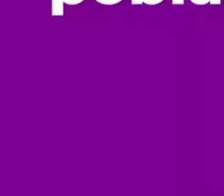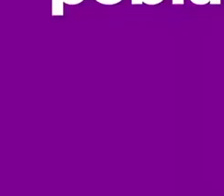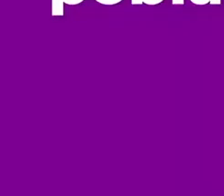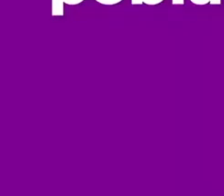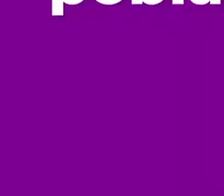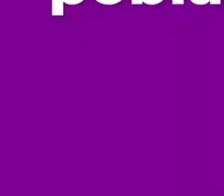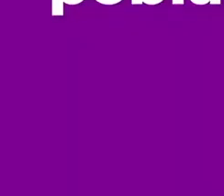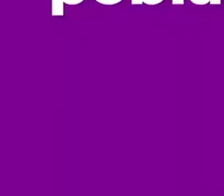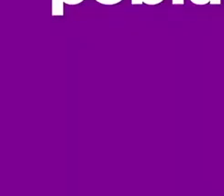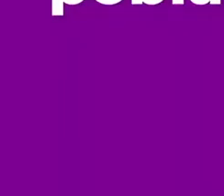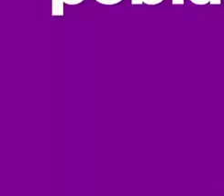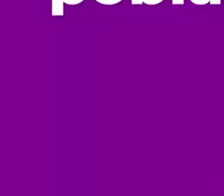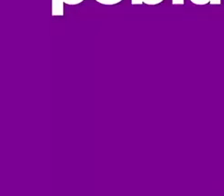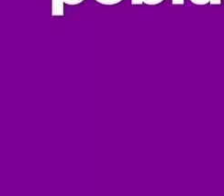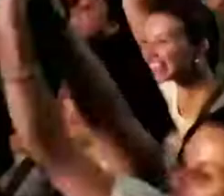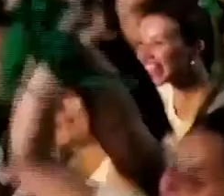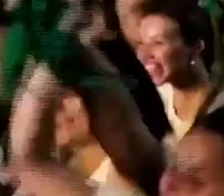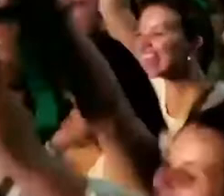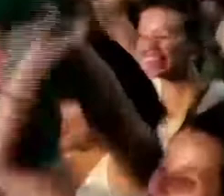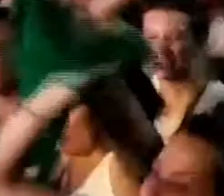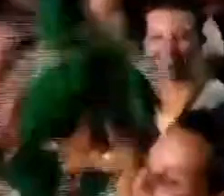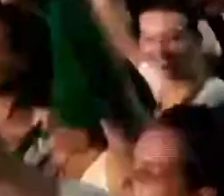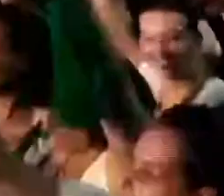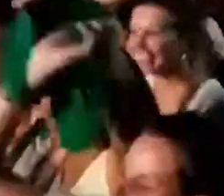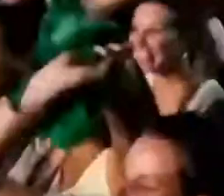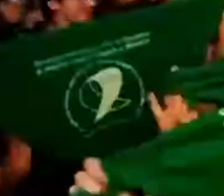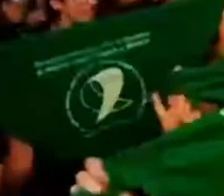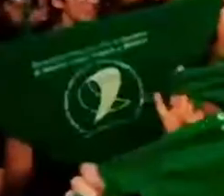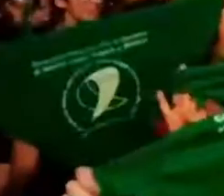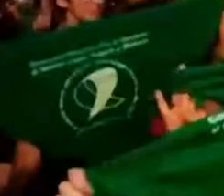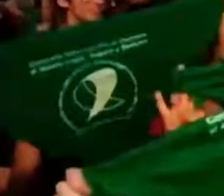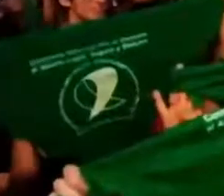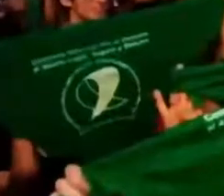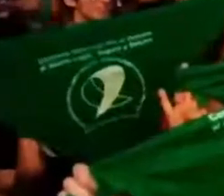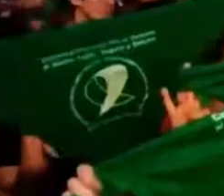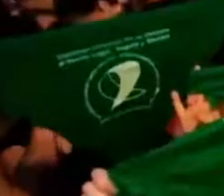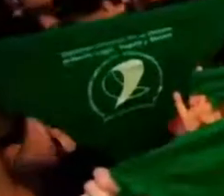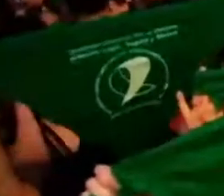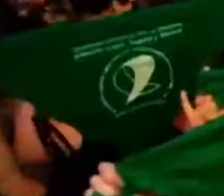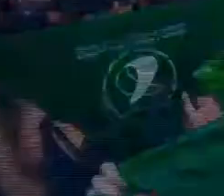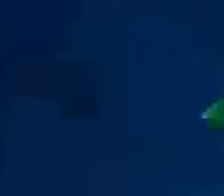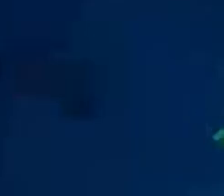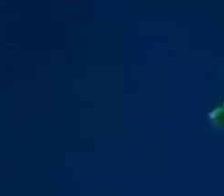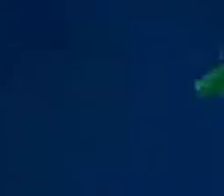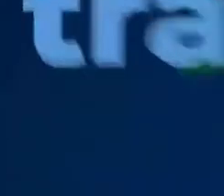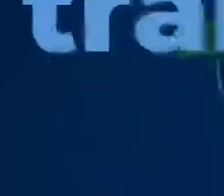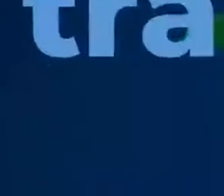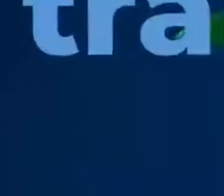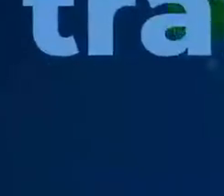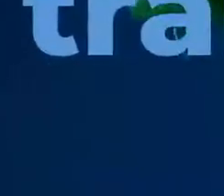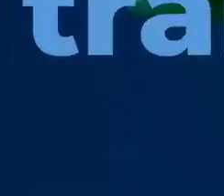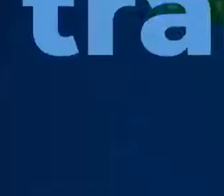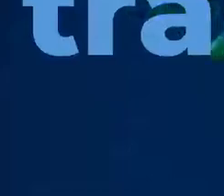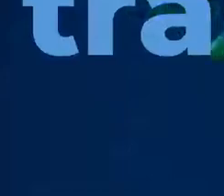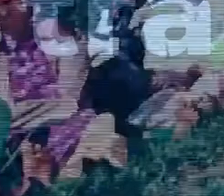población tenga acceso al 50% del poder. El siglo XXI requiere poder feminista. El poder feminista es